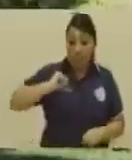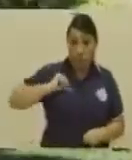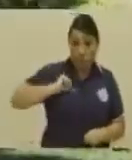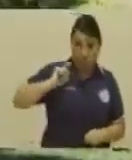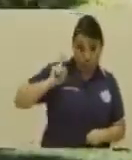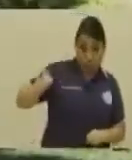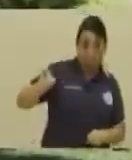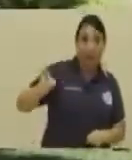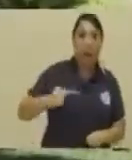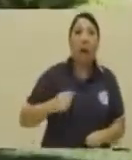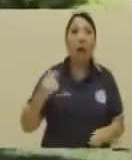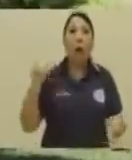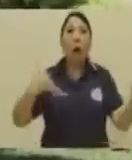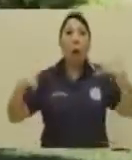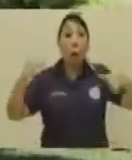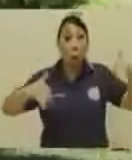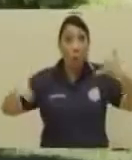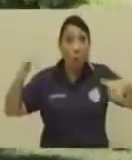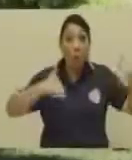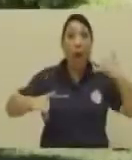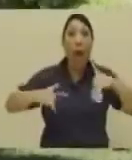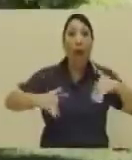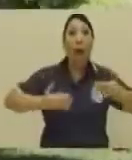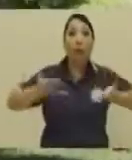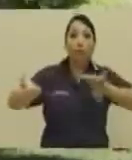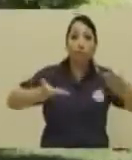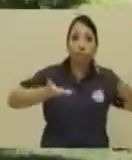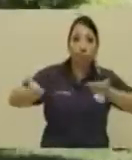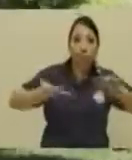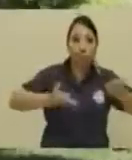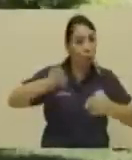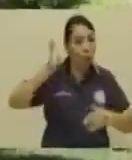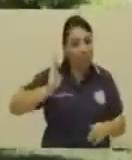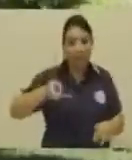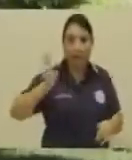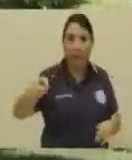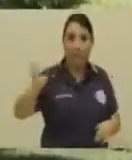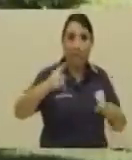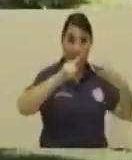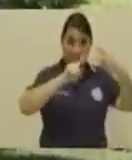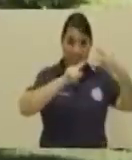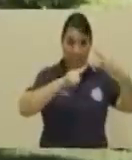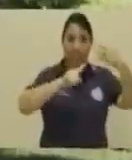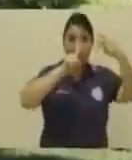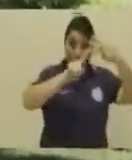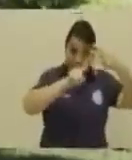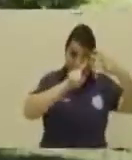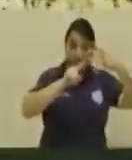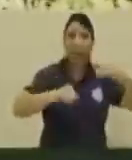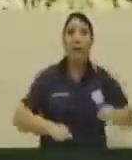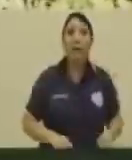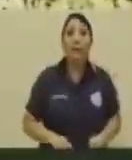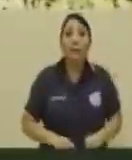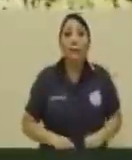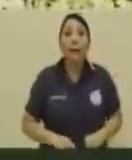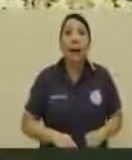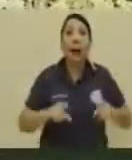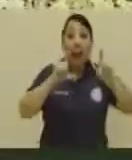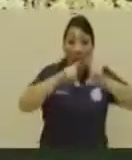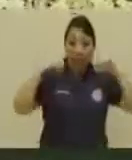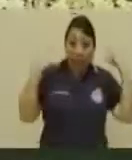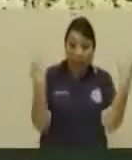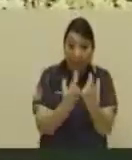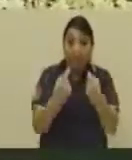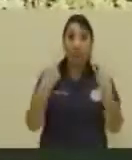segunda, mis compañeros juegan fútbol siempre.